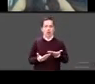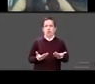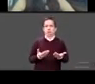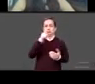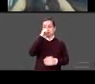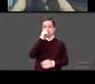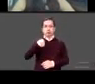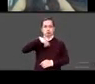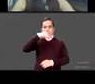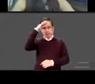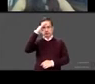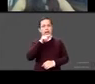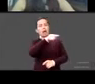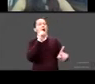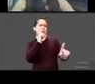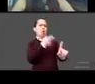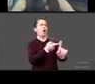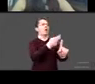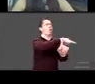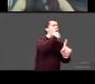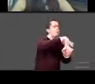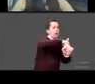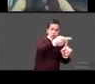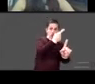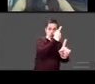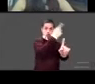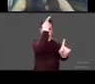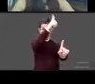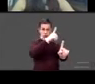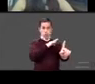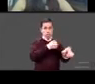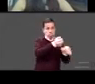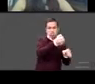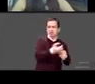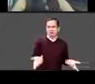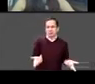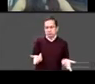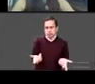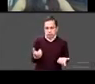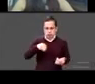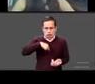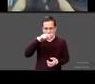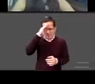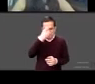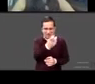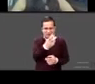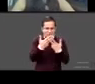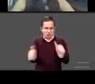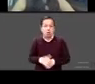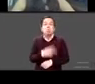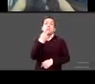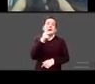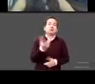al igual propiedad de los hombres y que por lo tanto pueden ser golpeados. Sin embargo, a las y los niños se les sigue considerando propiedad de